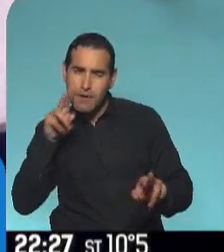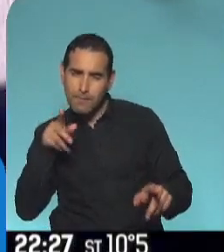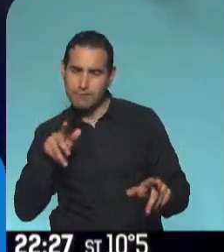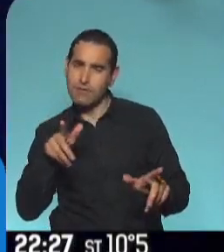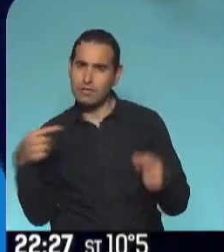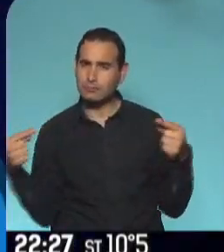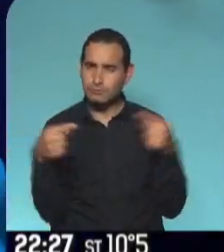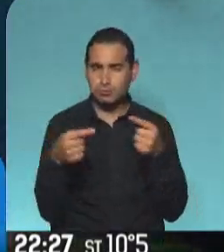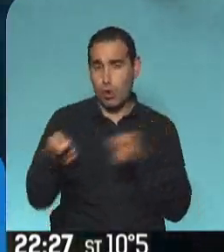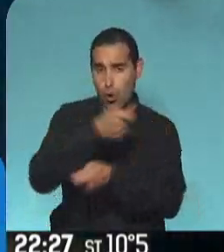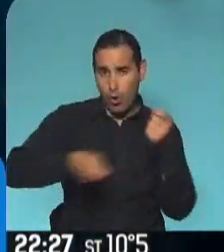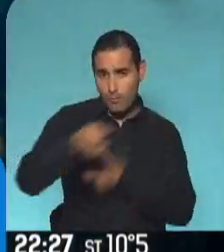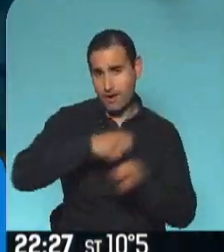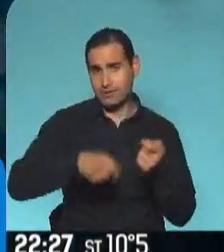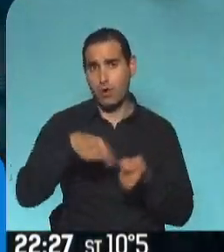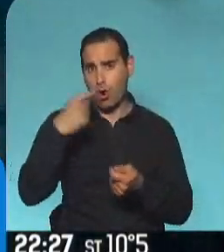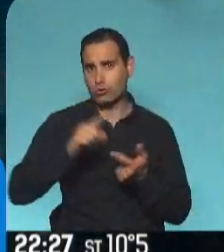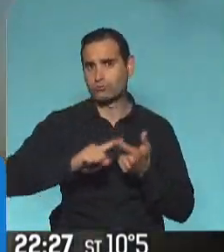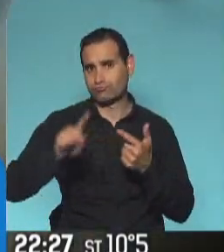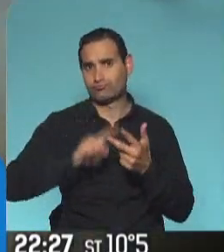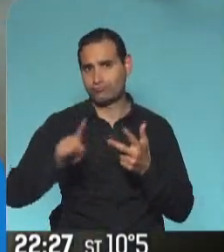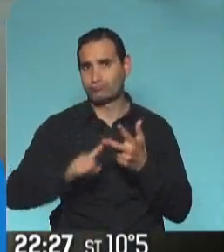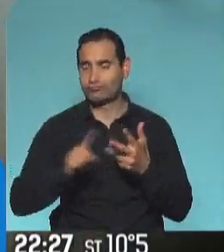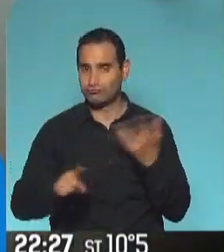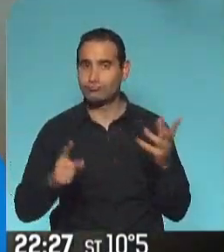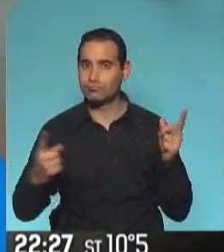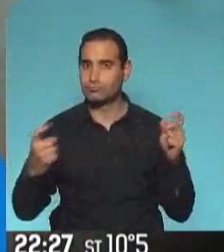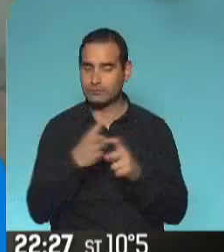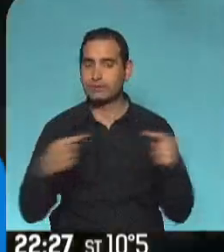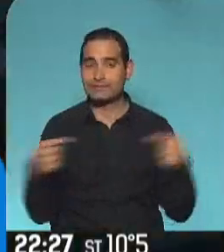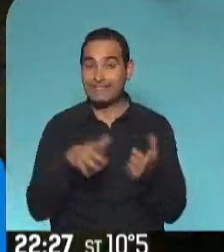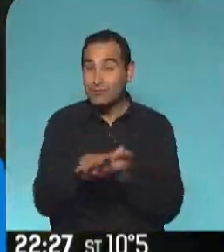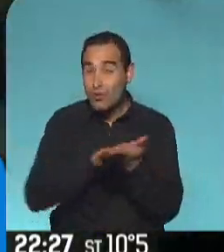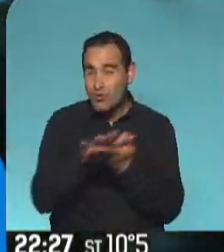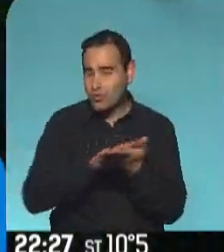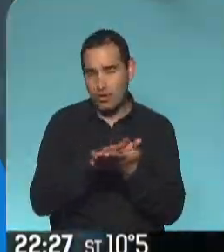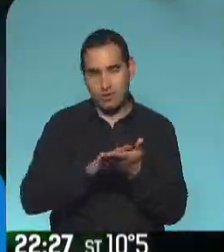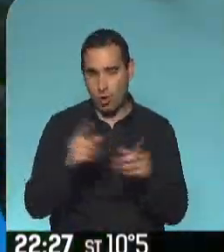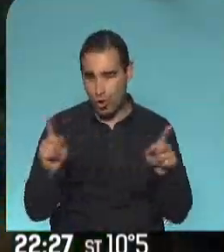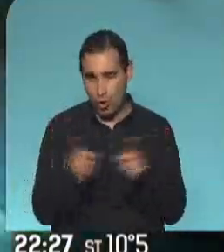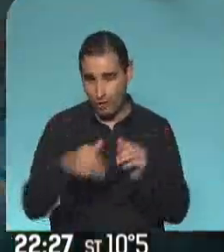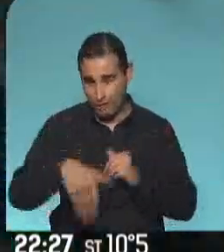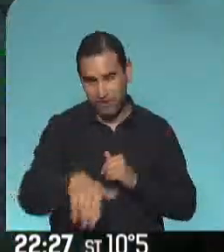la disputa comercial a otros frentes y dificulta la solución en el corto plazo.